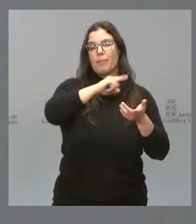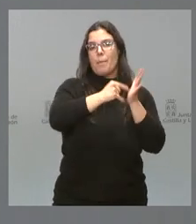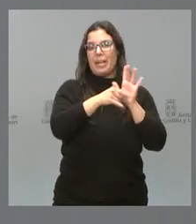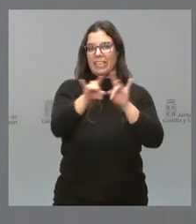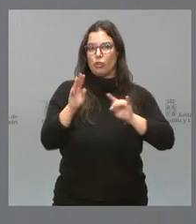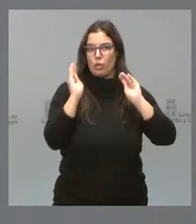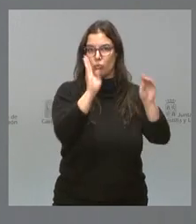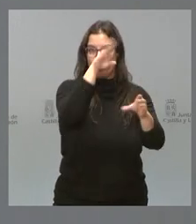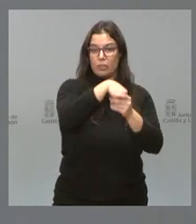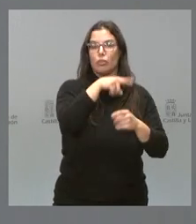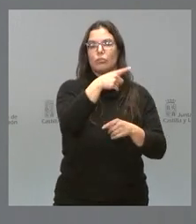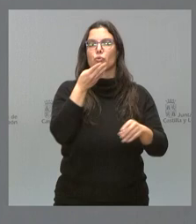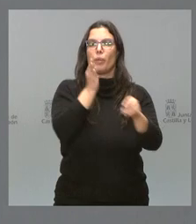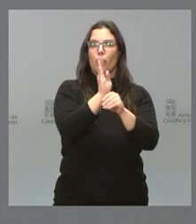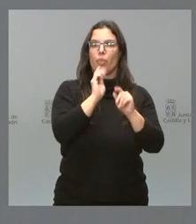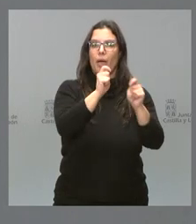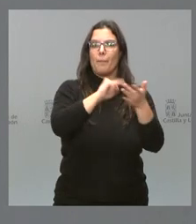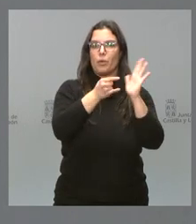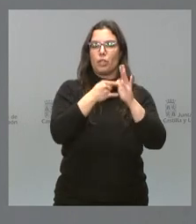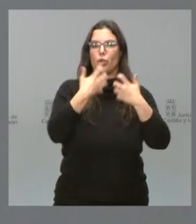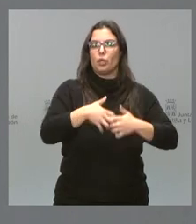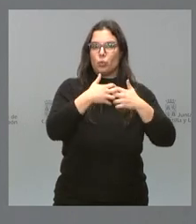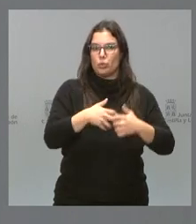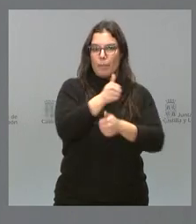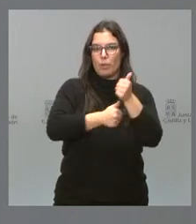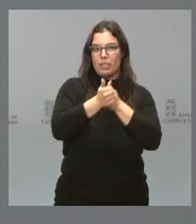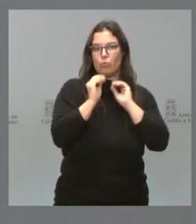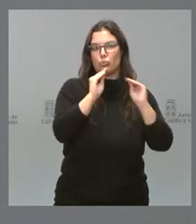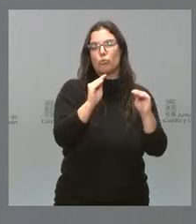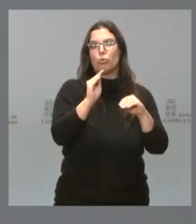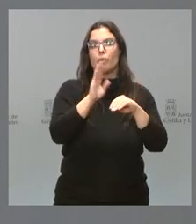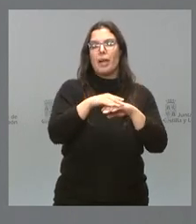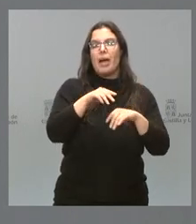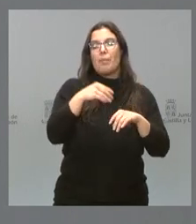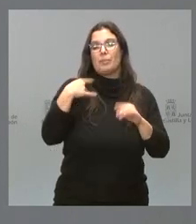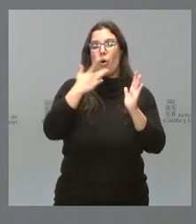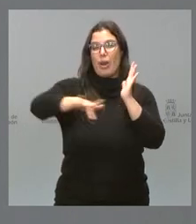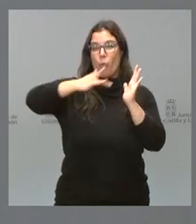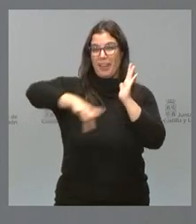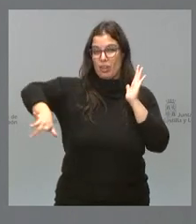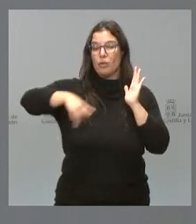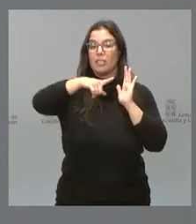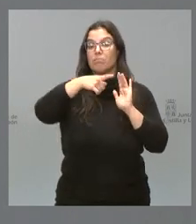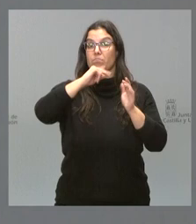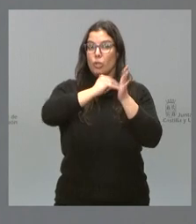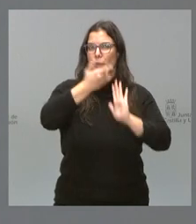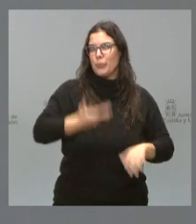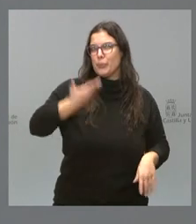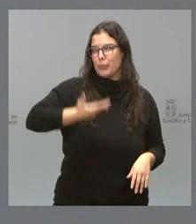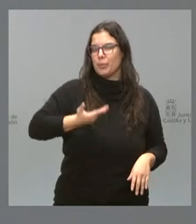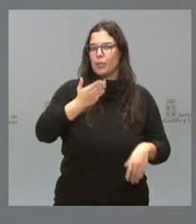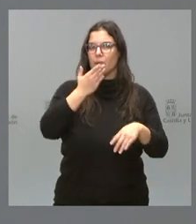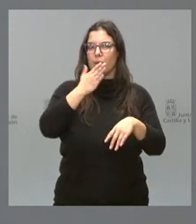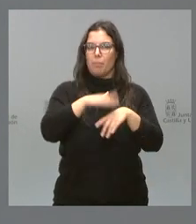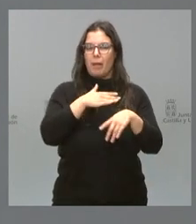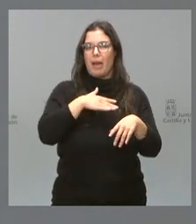esto es una subvención que se otorga al proyecto Industrial prioritario delaten aluminio que saben ustedes que es uno de los proyectos más importantes en